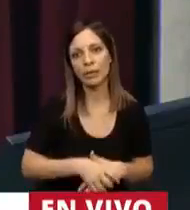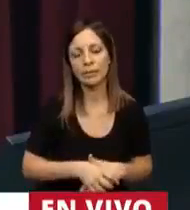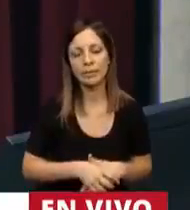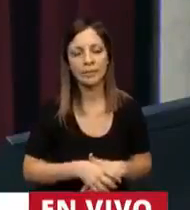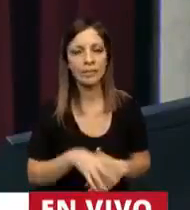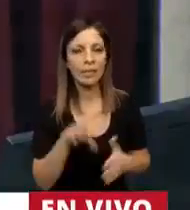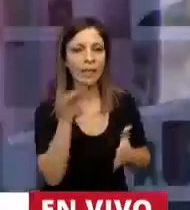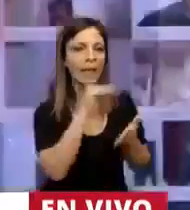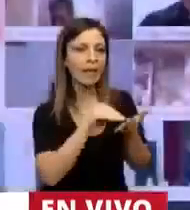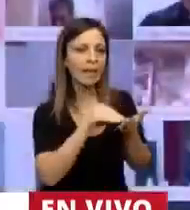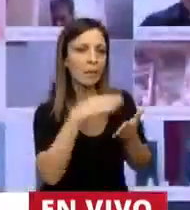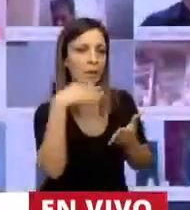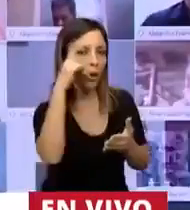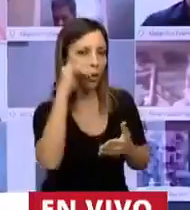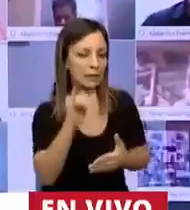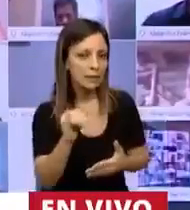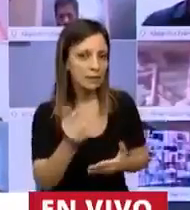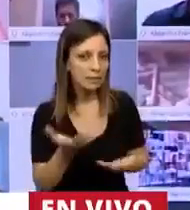Diputado juez.